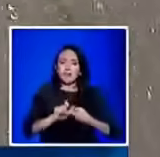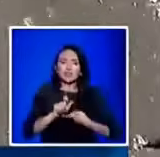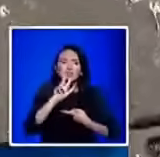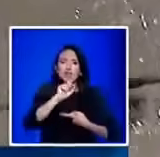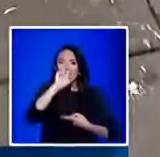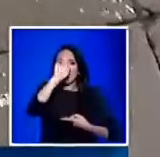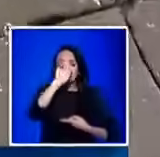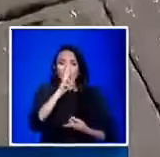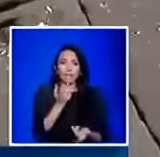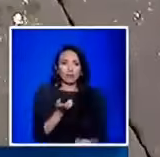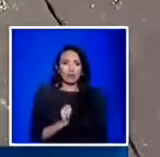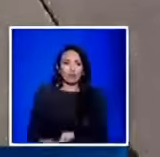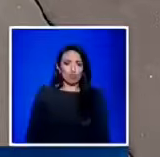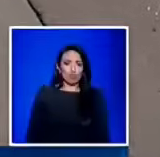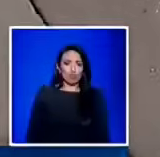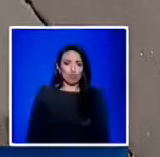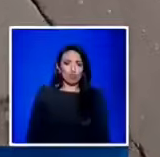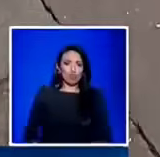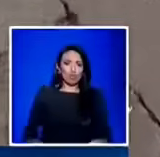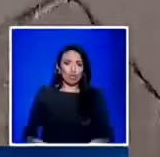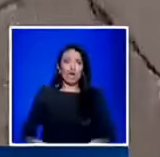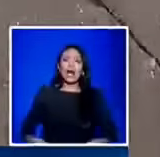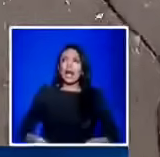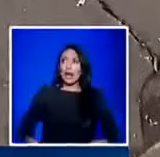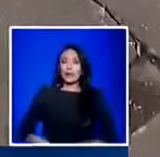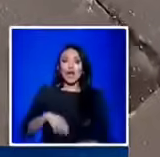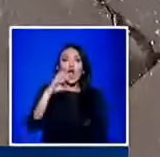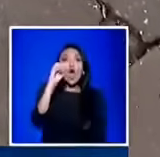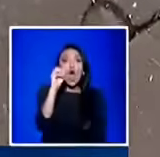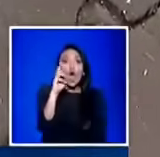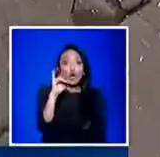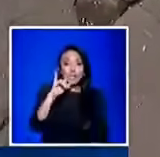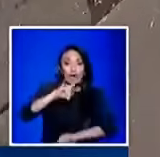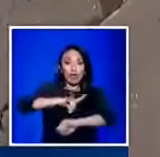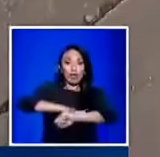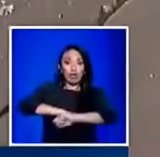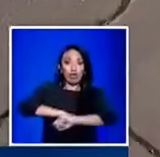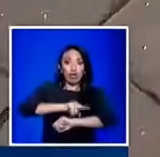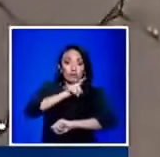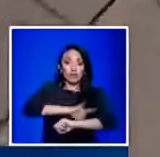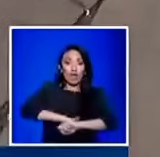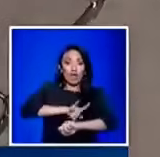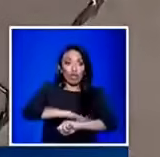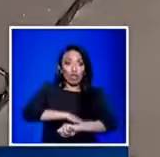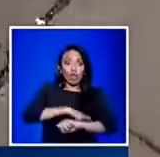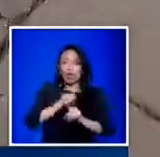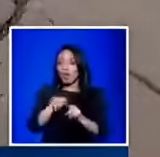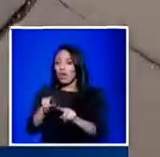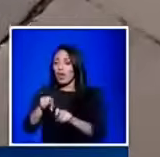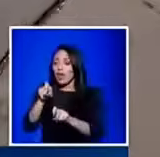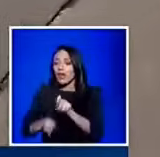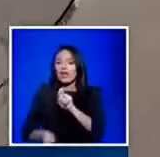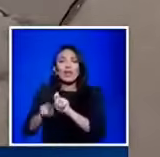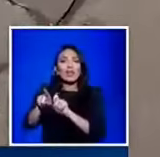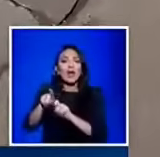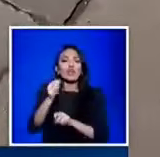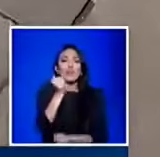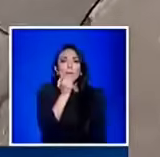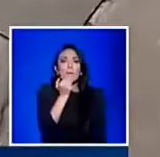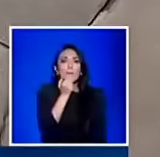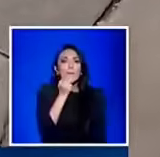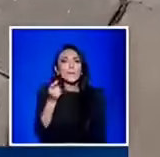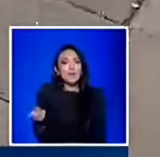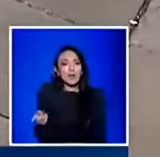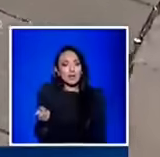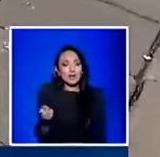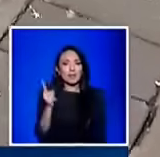lugar y van afectando. La orina causa bastante deterioro a la piedra por los componentes que tiene, ¿no? Aporta